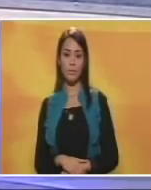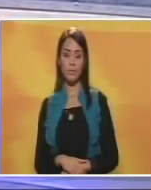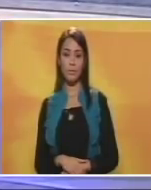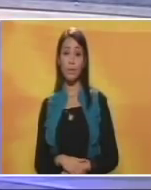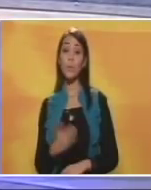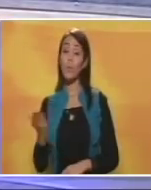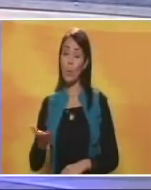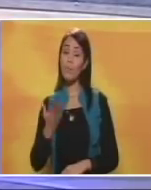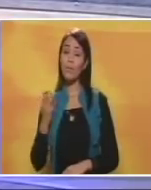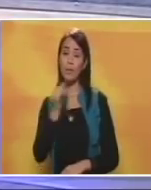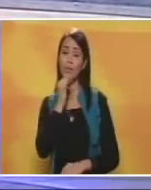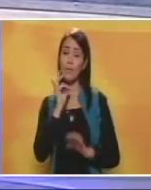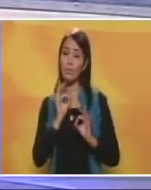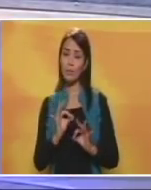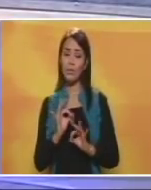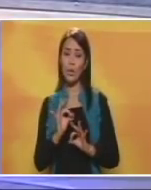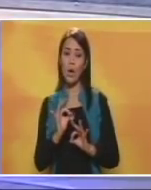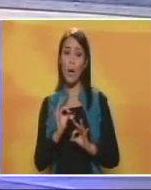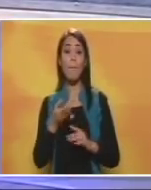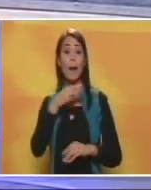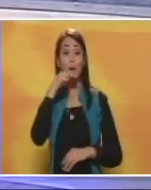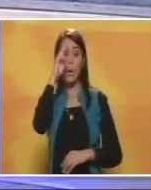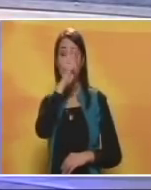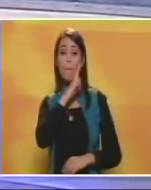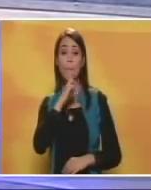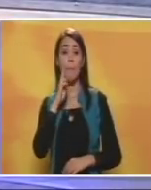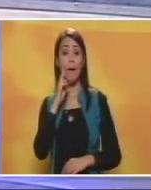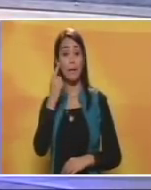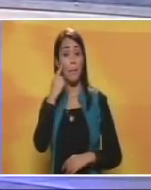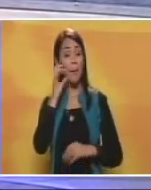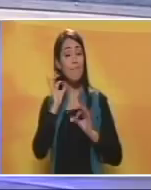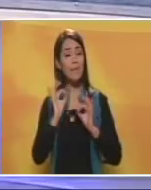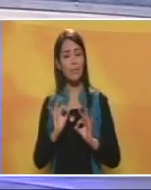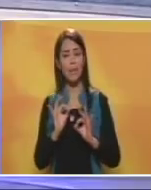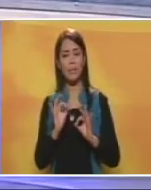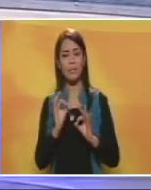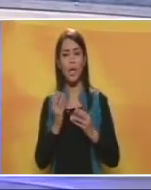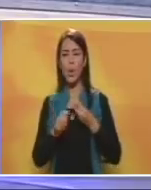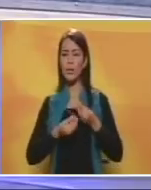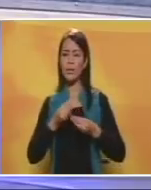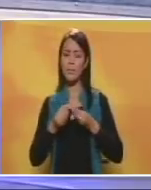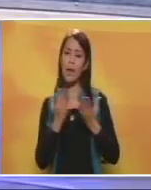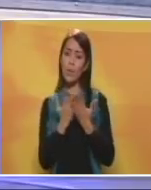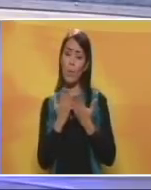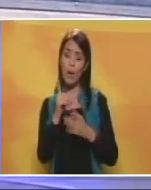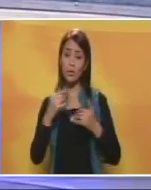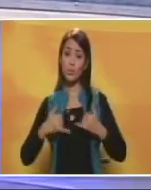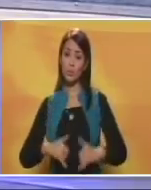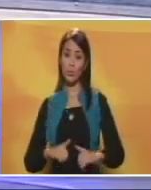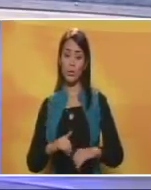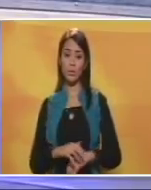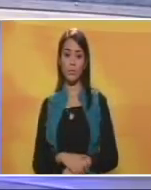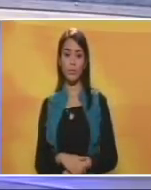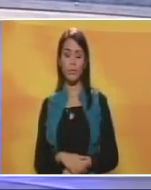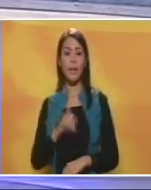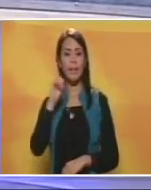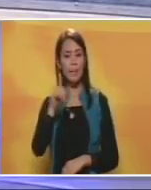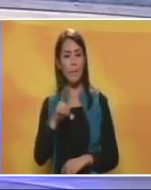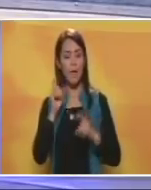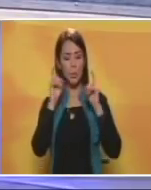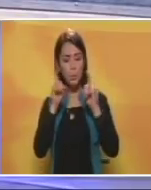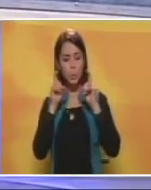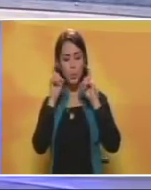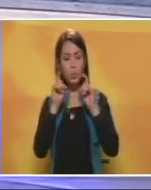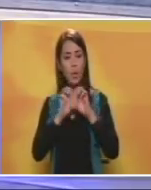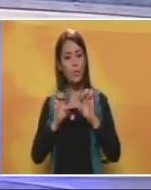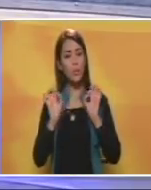Muy importante mensaje, sobre todo para los padres, para que estén muy atentos con lo que sucede en la escuela con sus hijos. También educar para